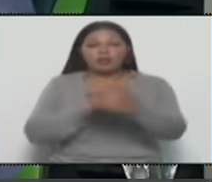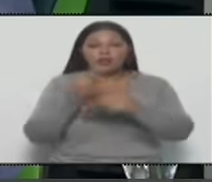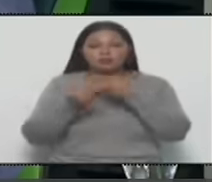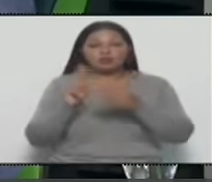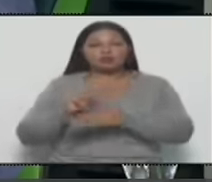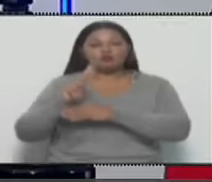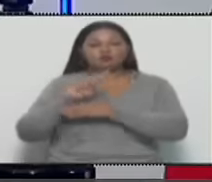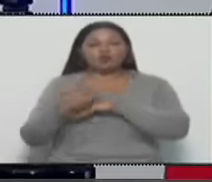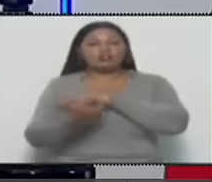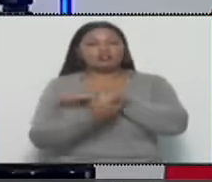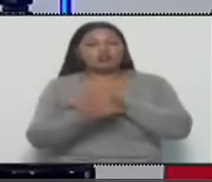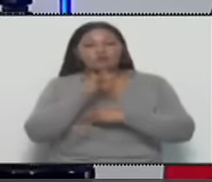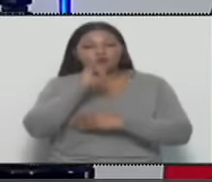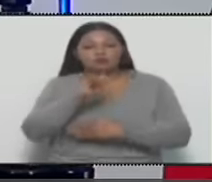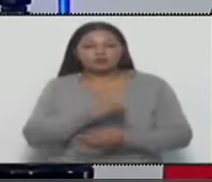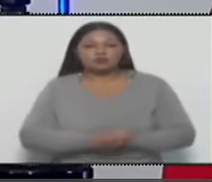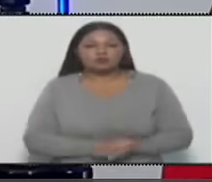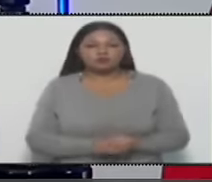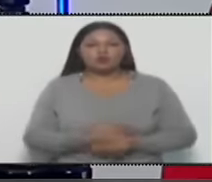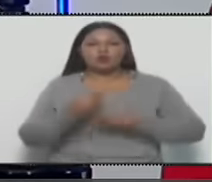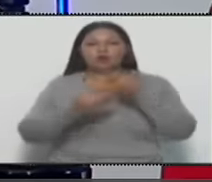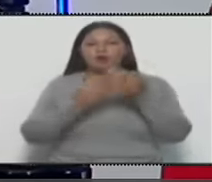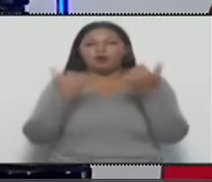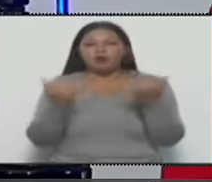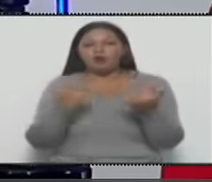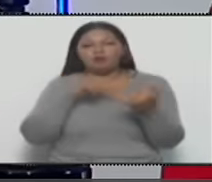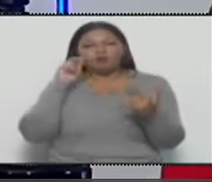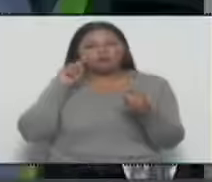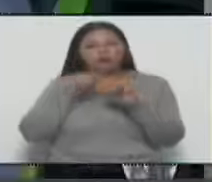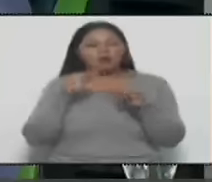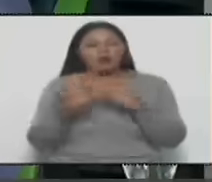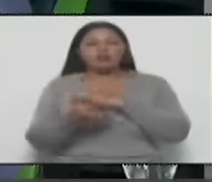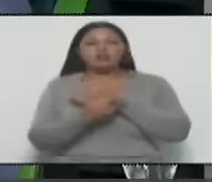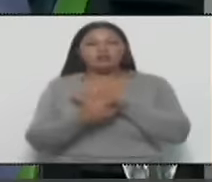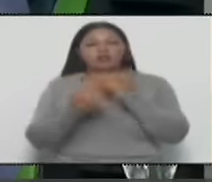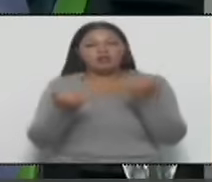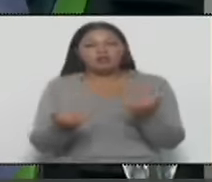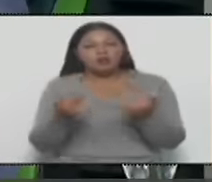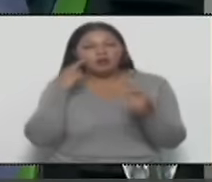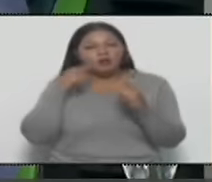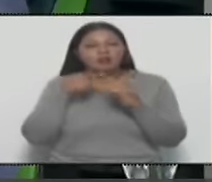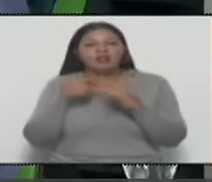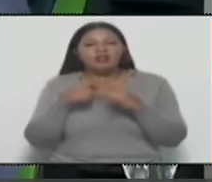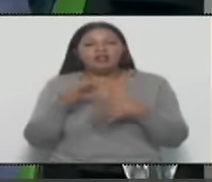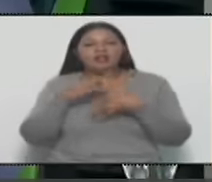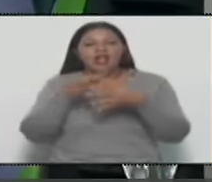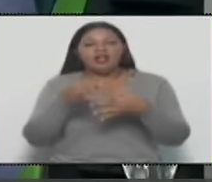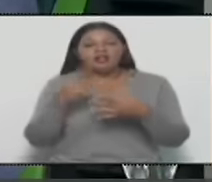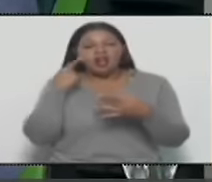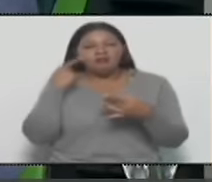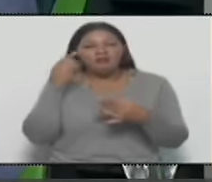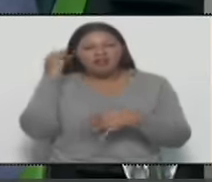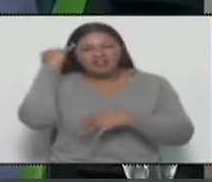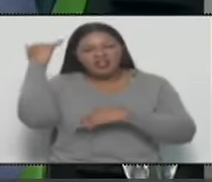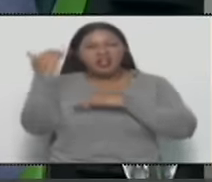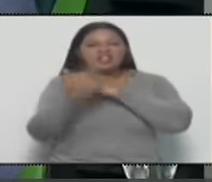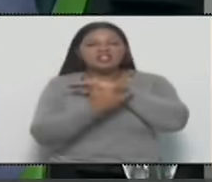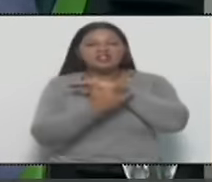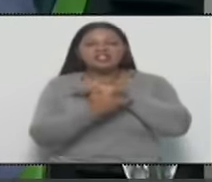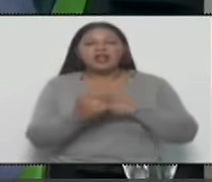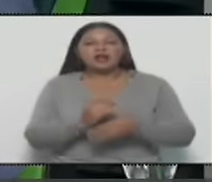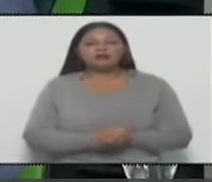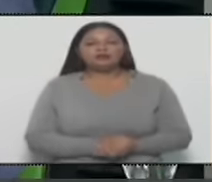de las tecnologías de información, como lo es esta tecnología disruptiva de la inteligencia artificial. Entonces, para producir los